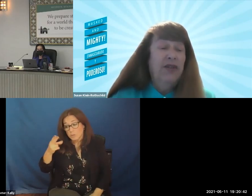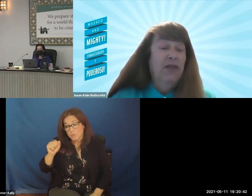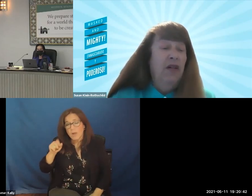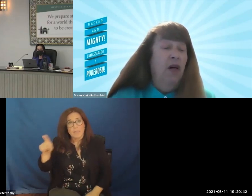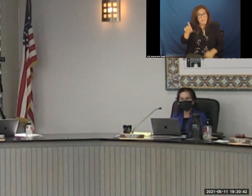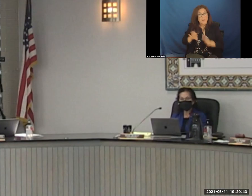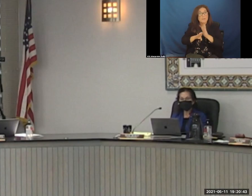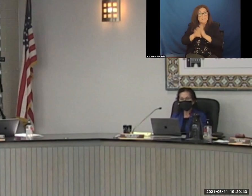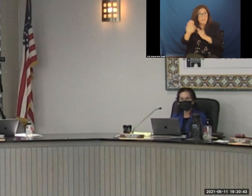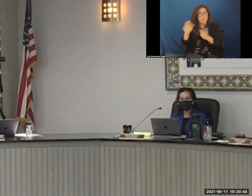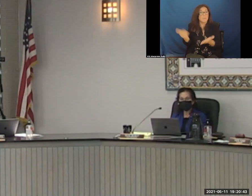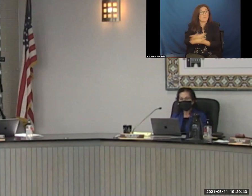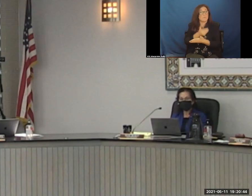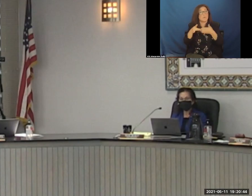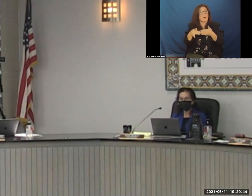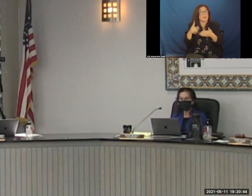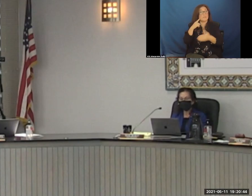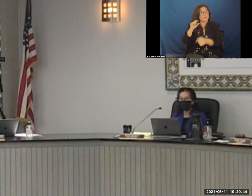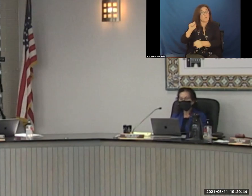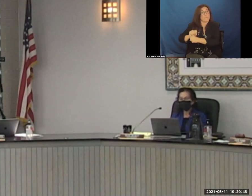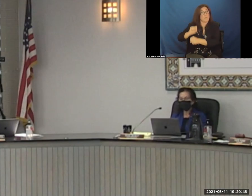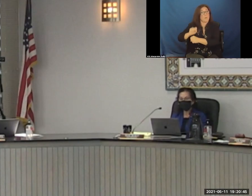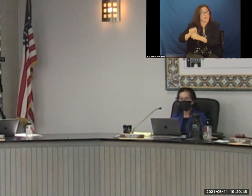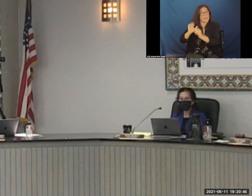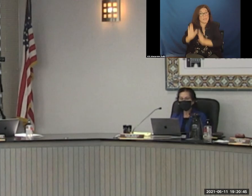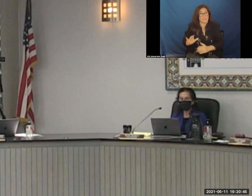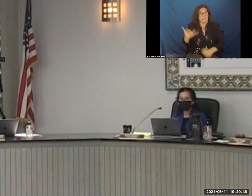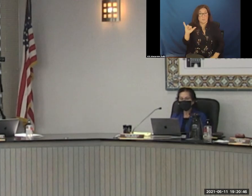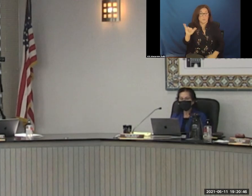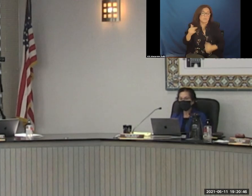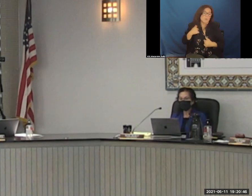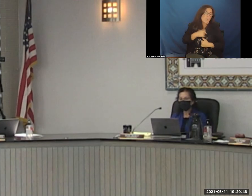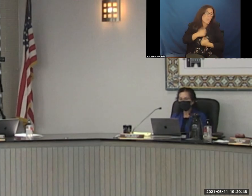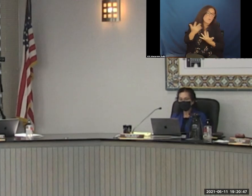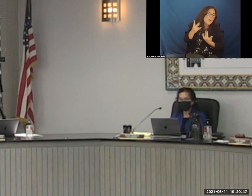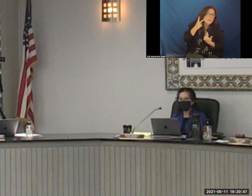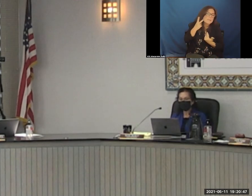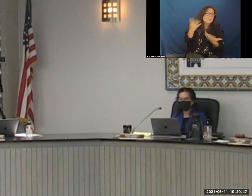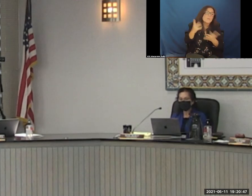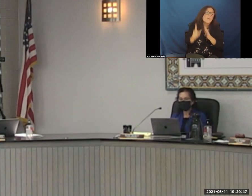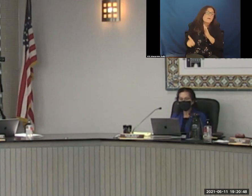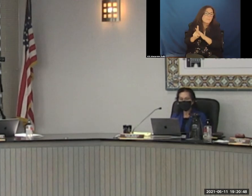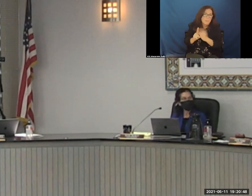negocios entonces estamos esperando por eso también aunque gracias